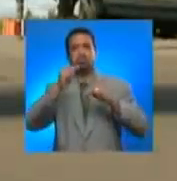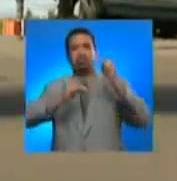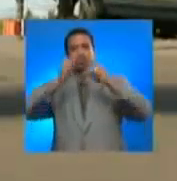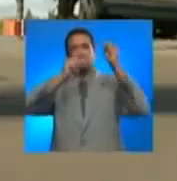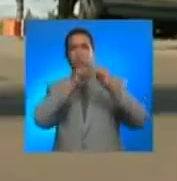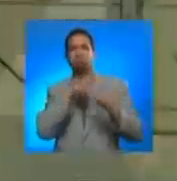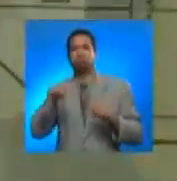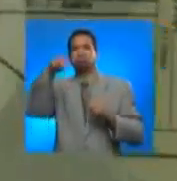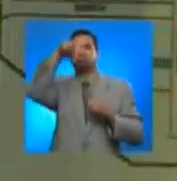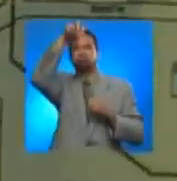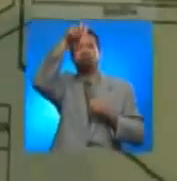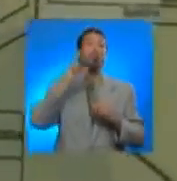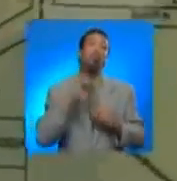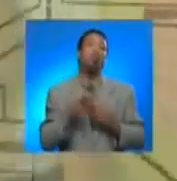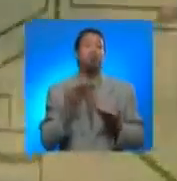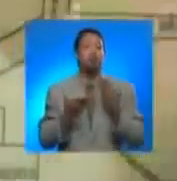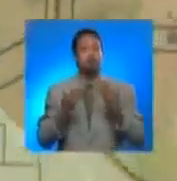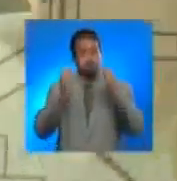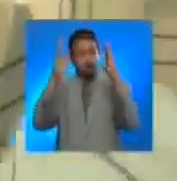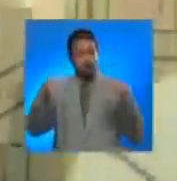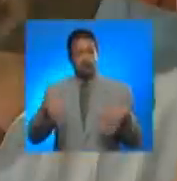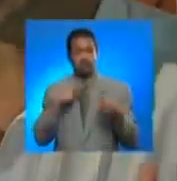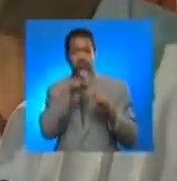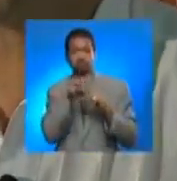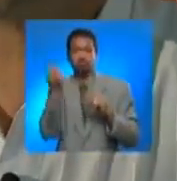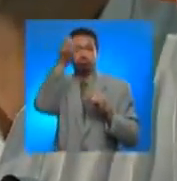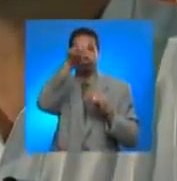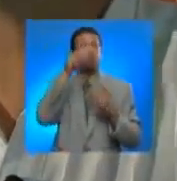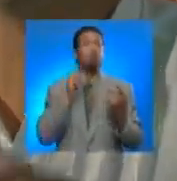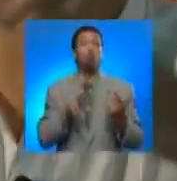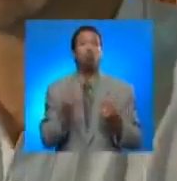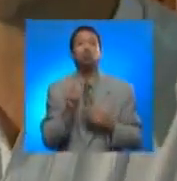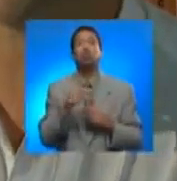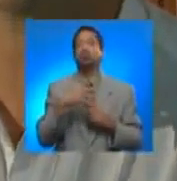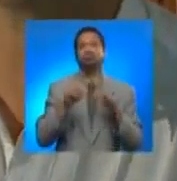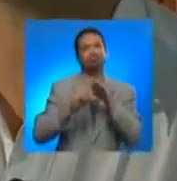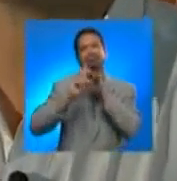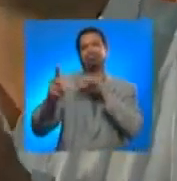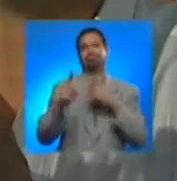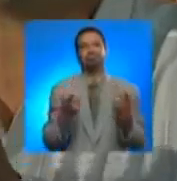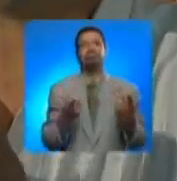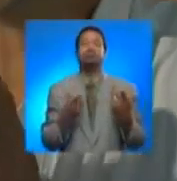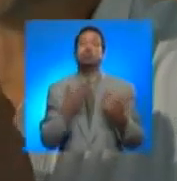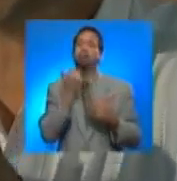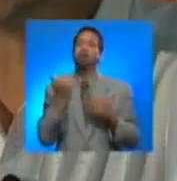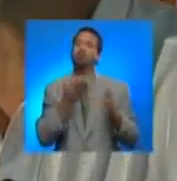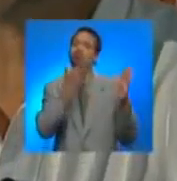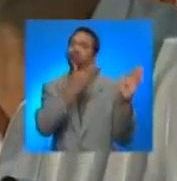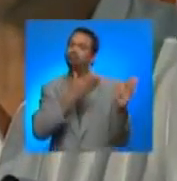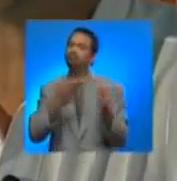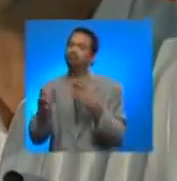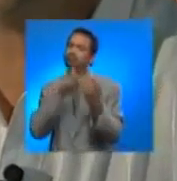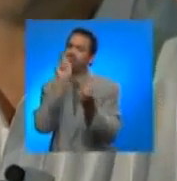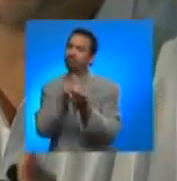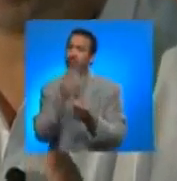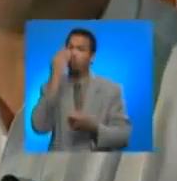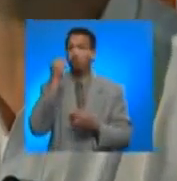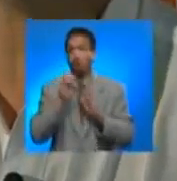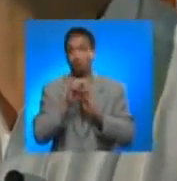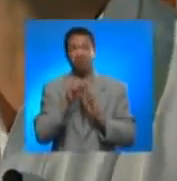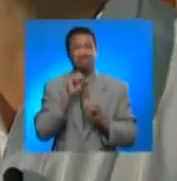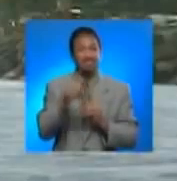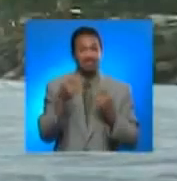Es importante que este plan ya esté bien articulado a nivel de hogar, a nivel de familia o a nivel de organización. O